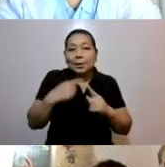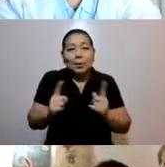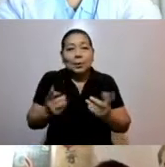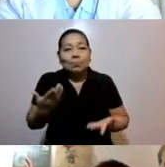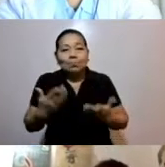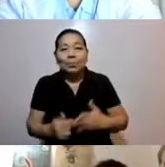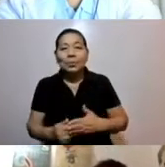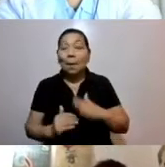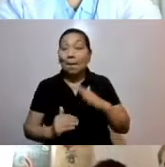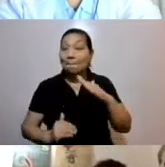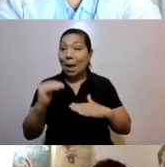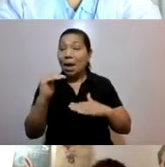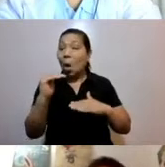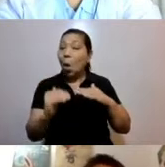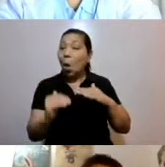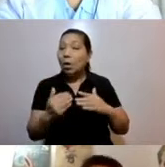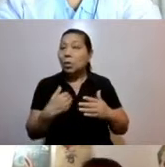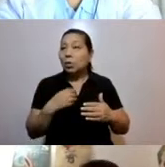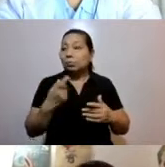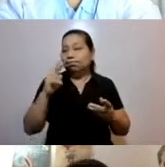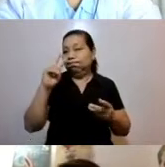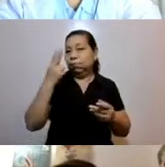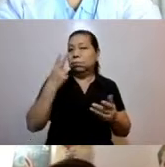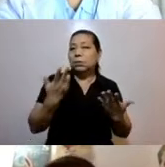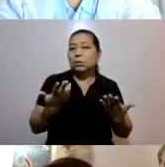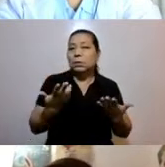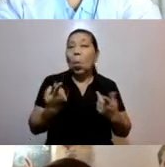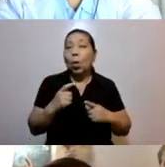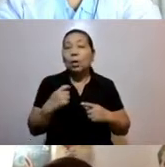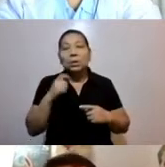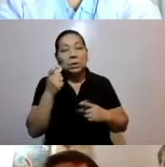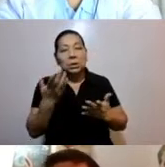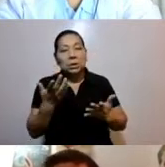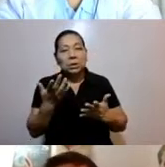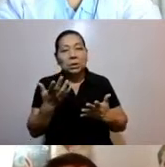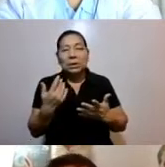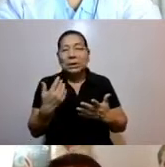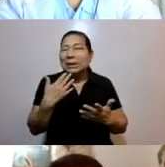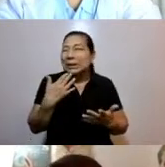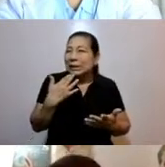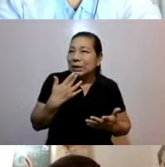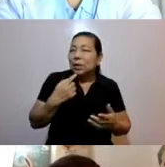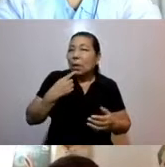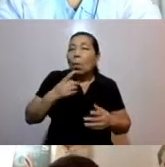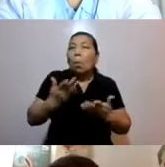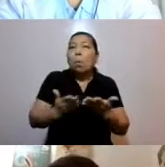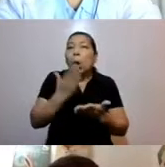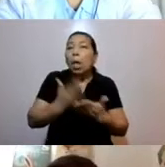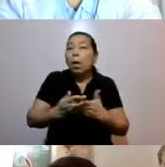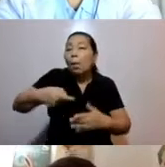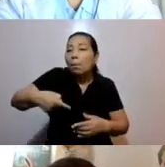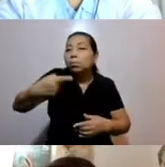un mayor o menor grado me bloquee en el acto sexual y fastidie mi erección,